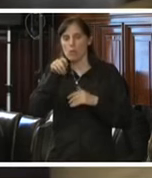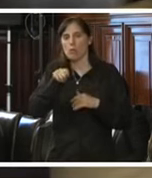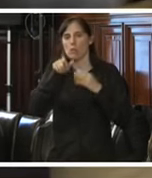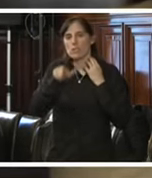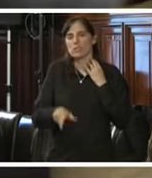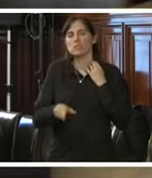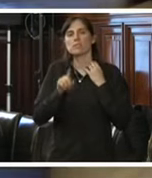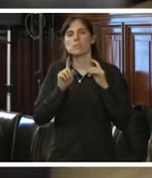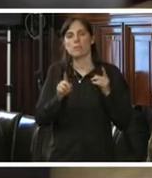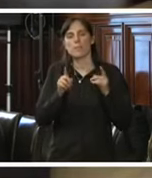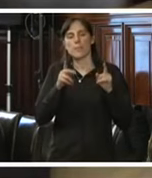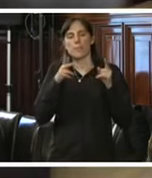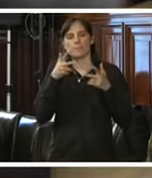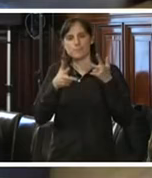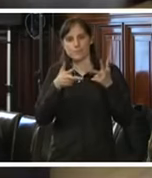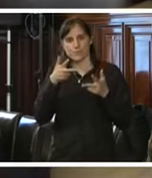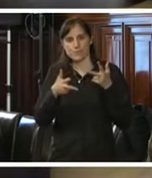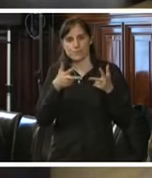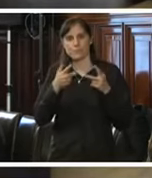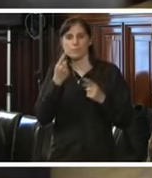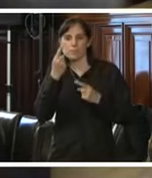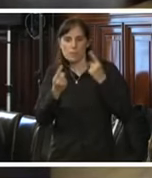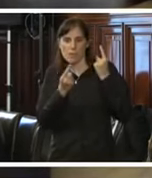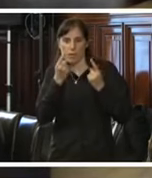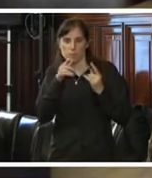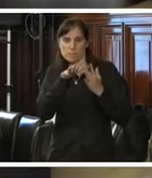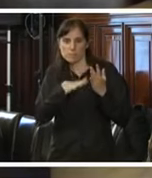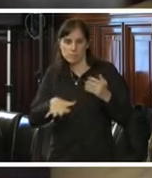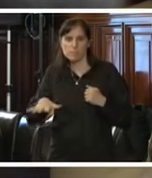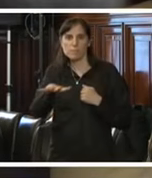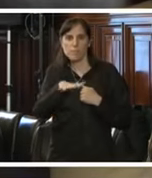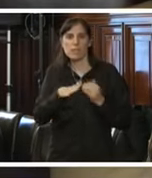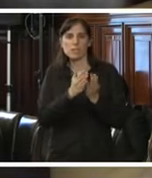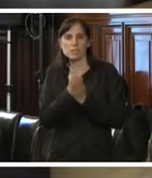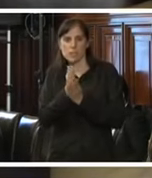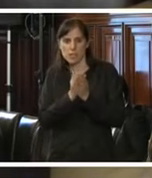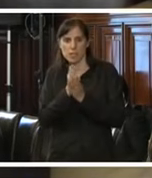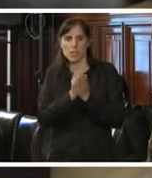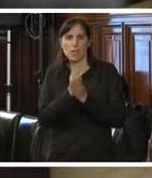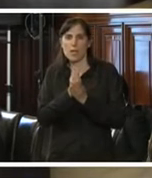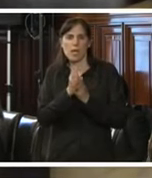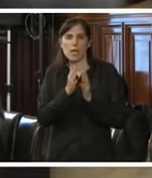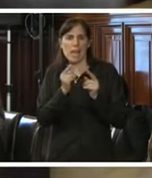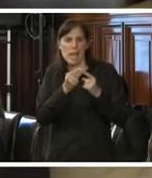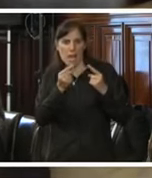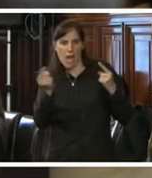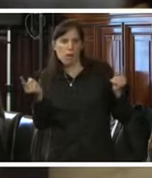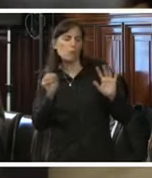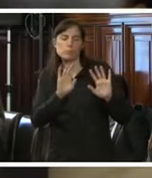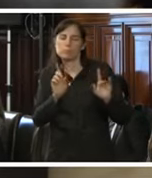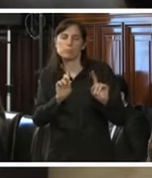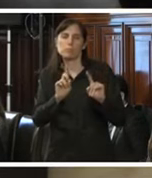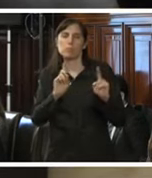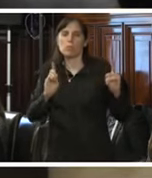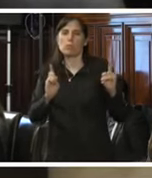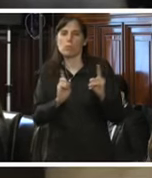haremos mención de algunos casos, pero sin pretender hablar de ellos, solamente aspectos ilustrativos de